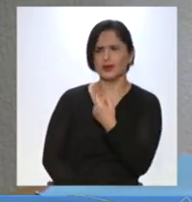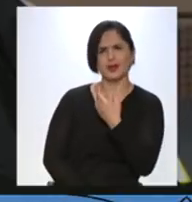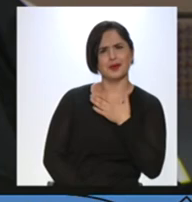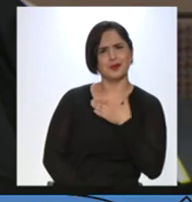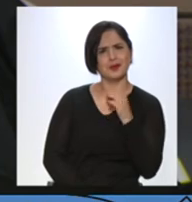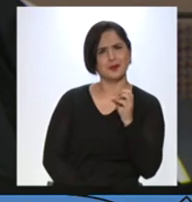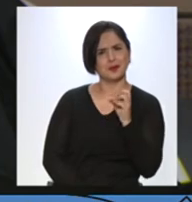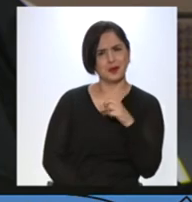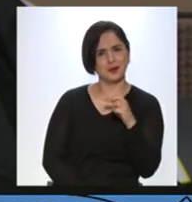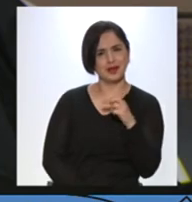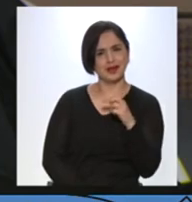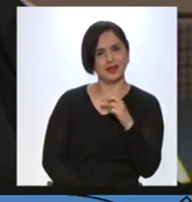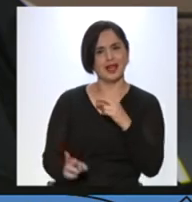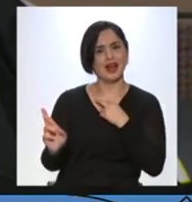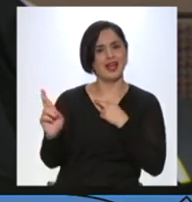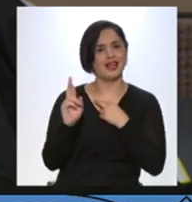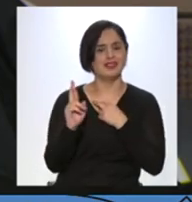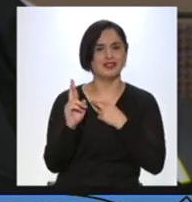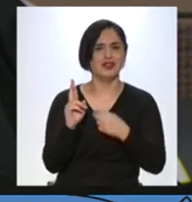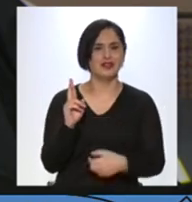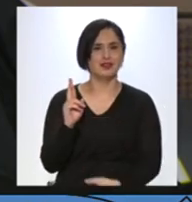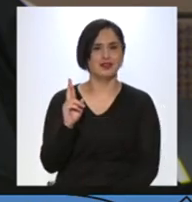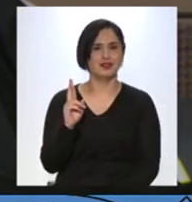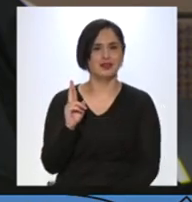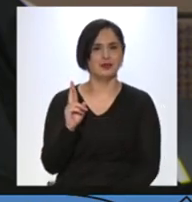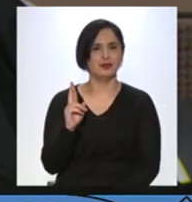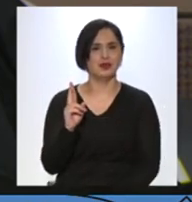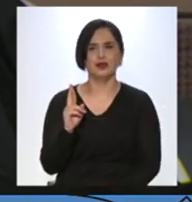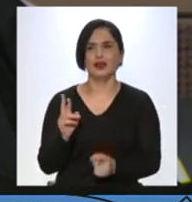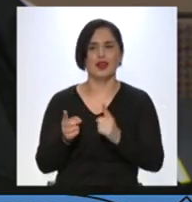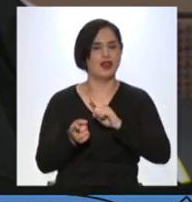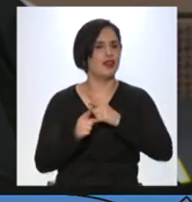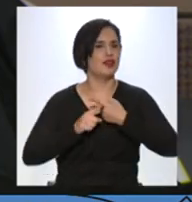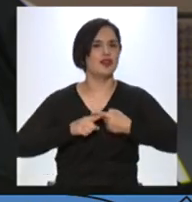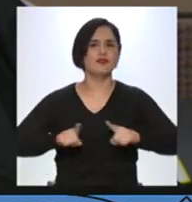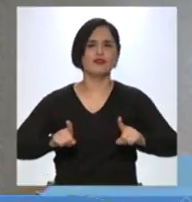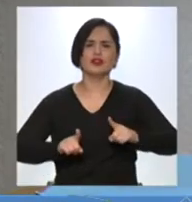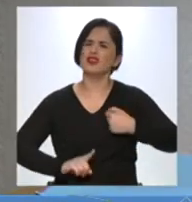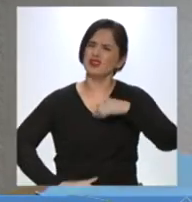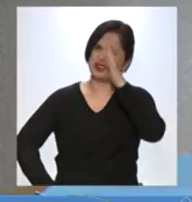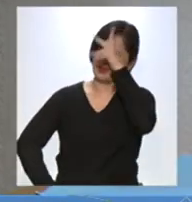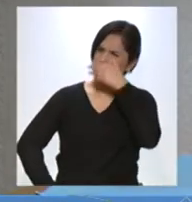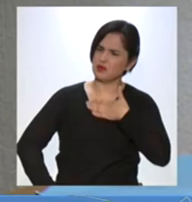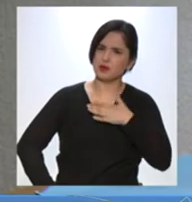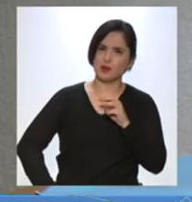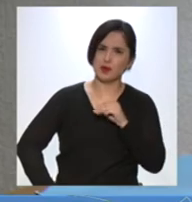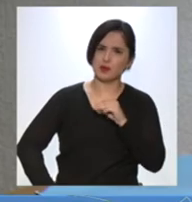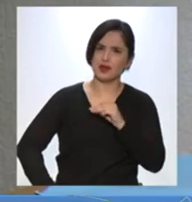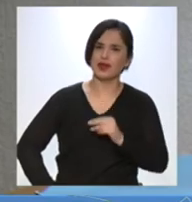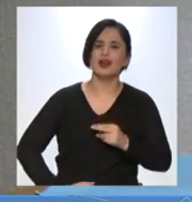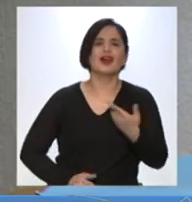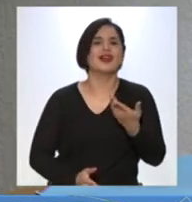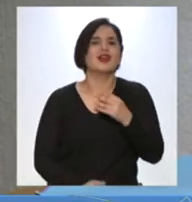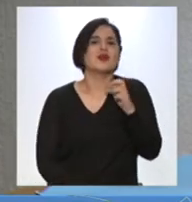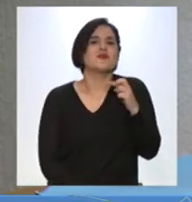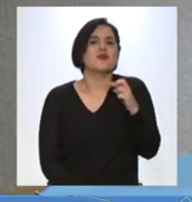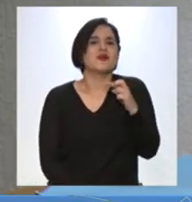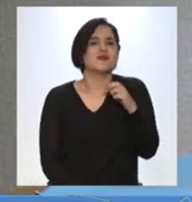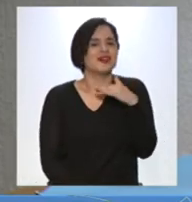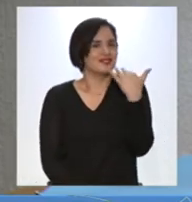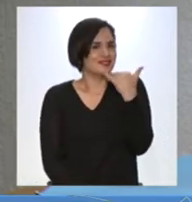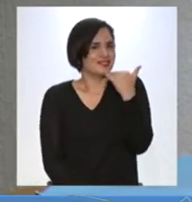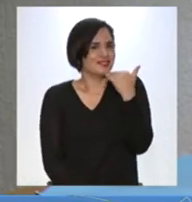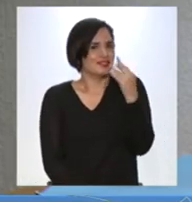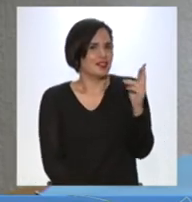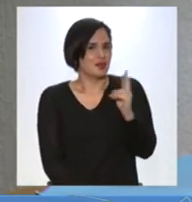que la respuesta de mi padre era diametralmente opuesta. ¿Qué te enamoró de mi madre? Y mi padre, con una sonrisa burlona,